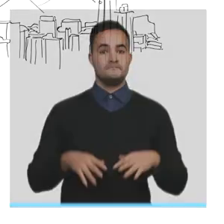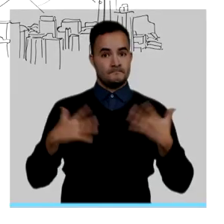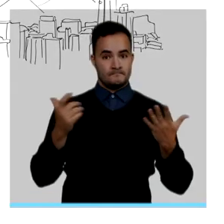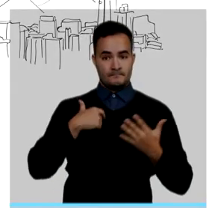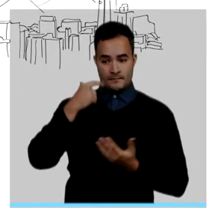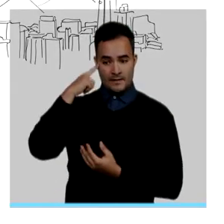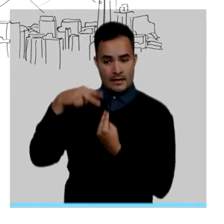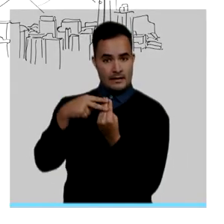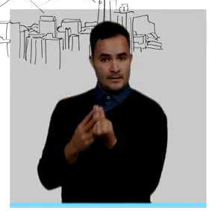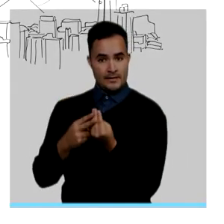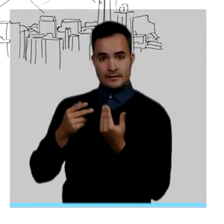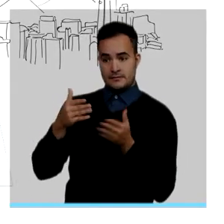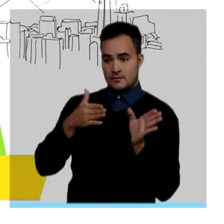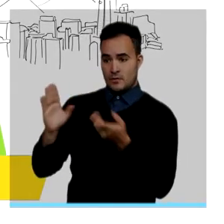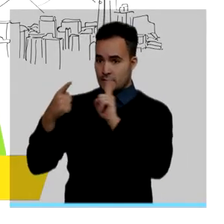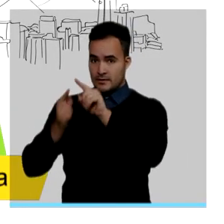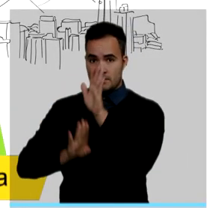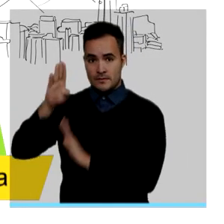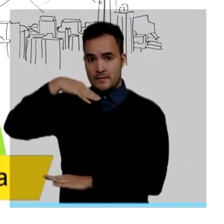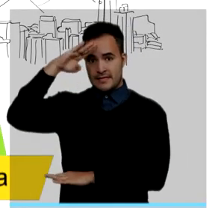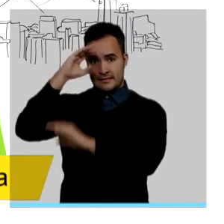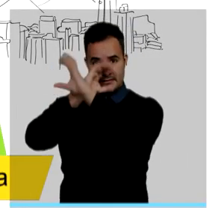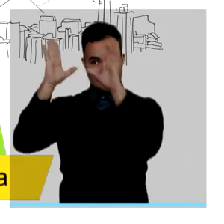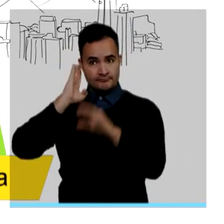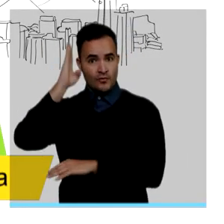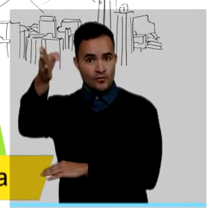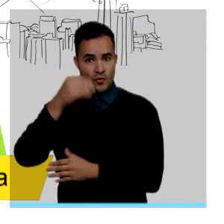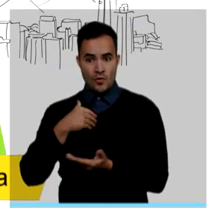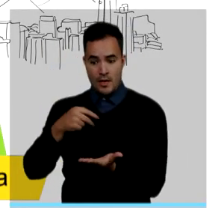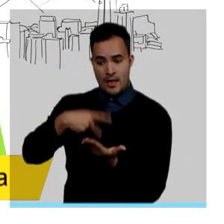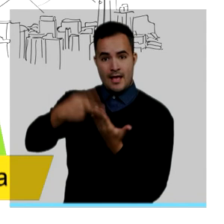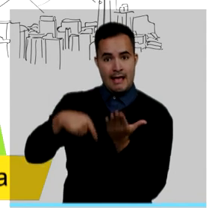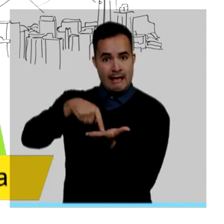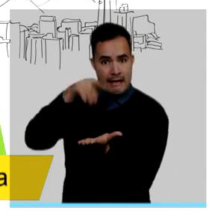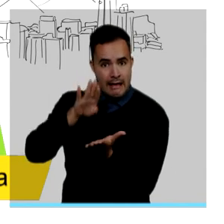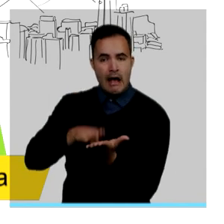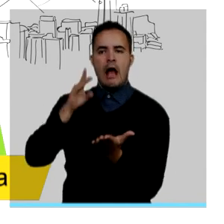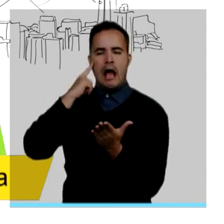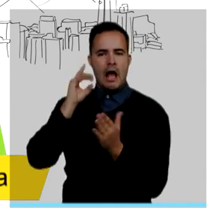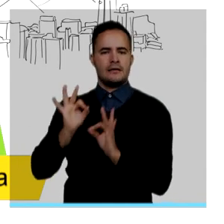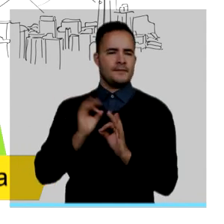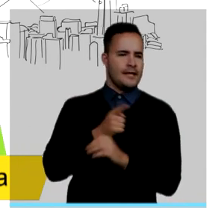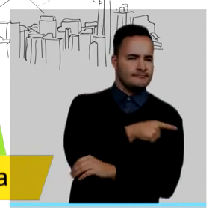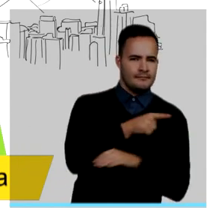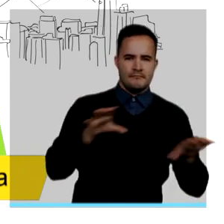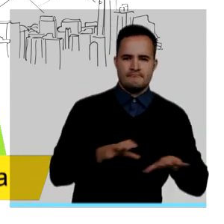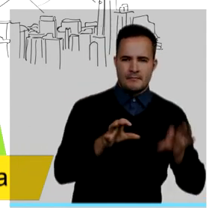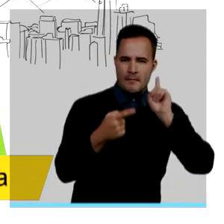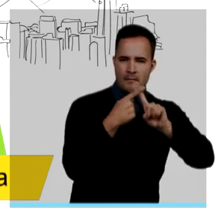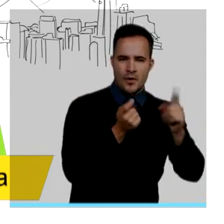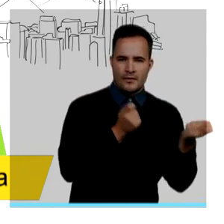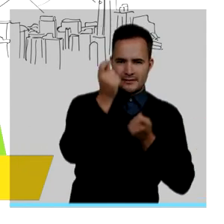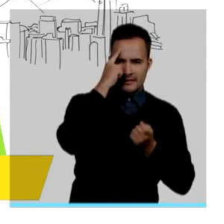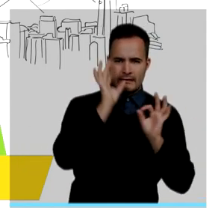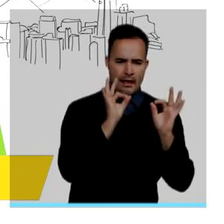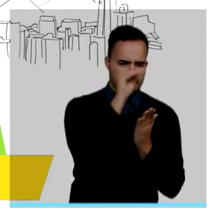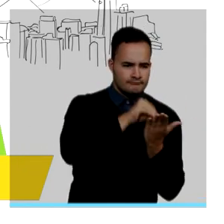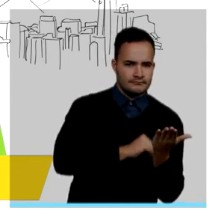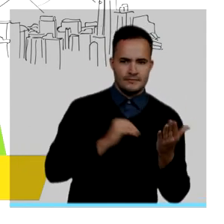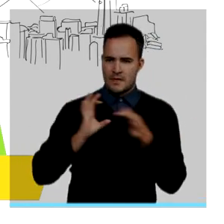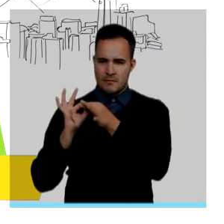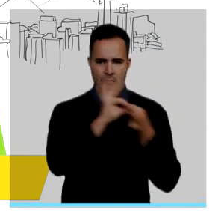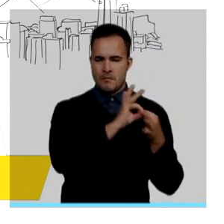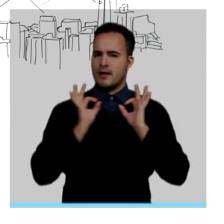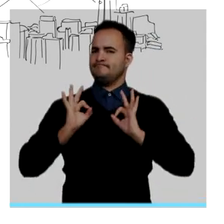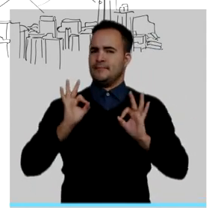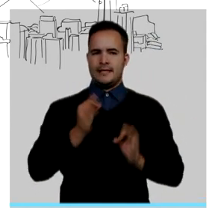Creemos que las herramientas que hoy nos deja planteados este plan de desarrollo nos permitirán hacer realidad muchas de las acciones del plan estratégico que